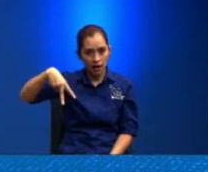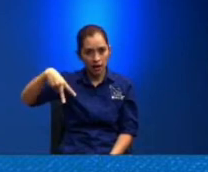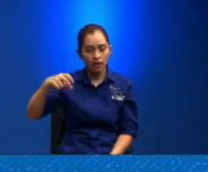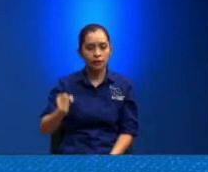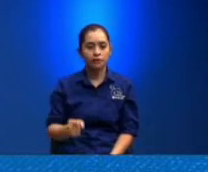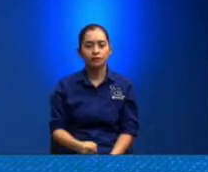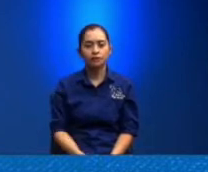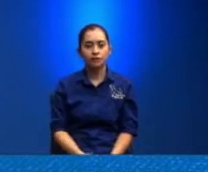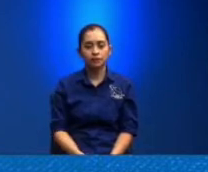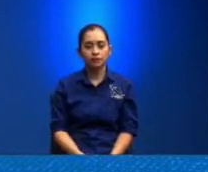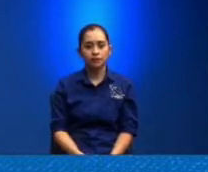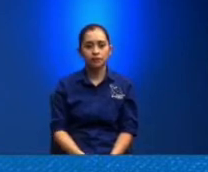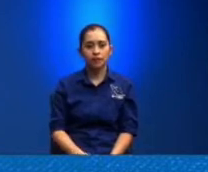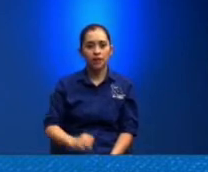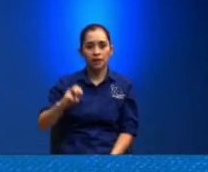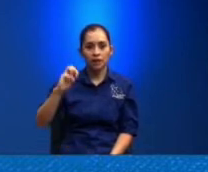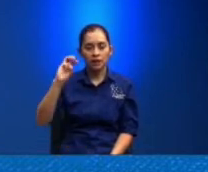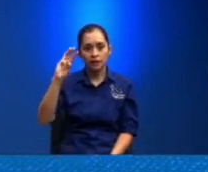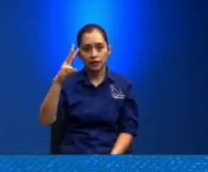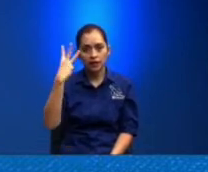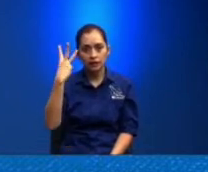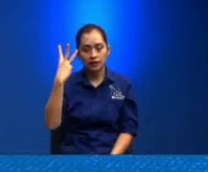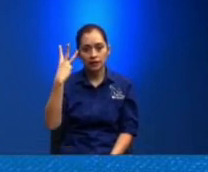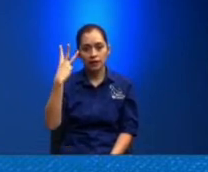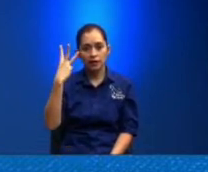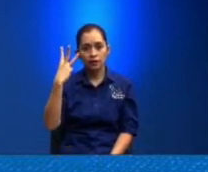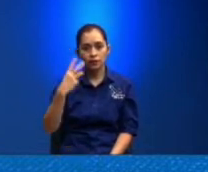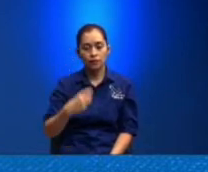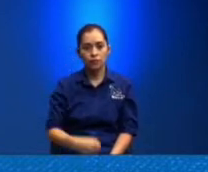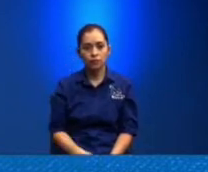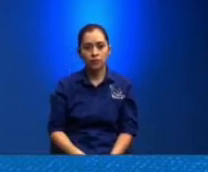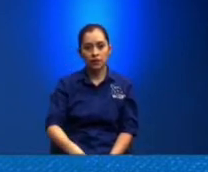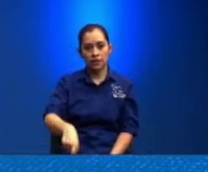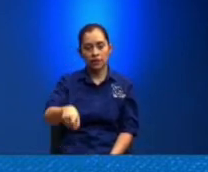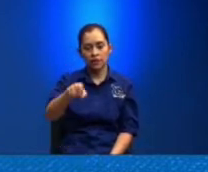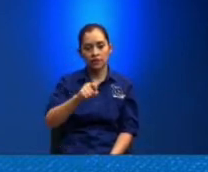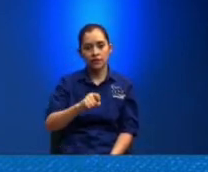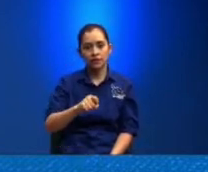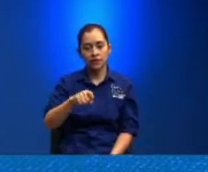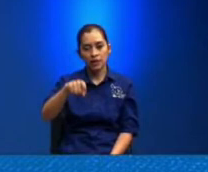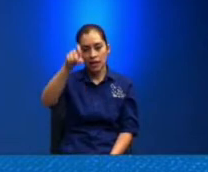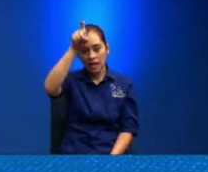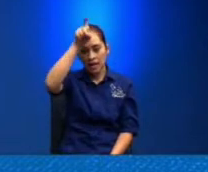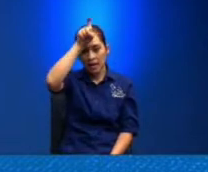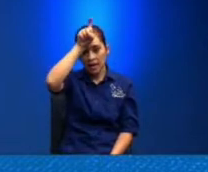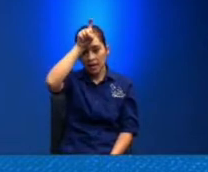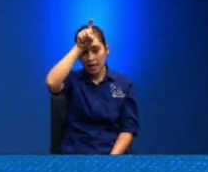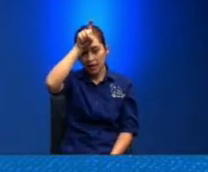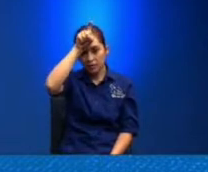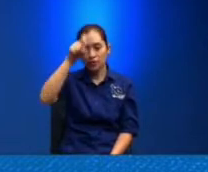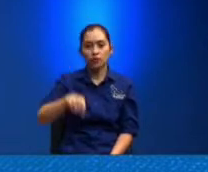versículos en cuestión el tercero es egipto el cuarto es babilonia